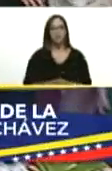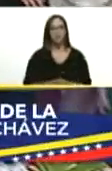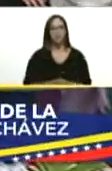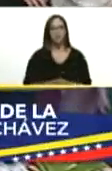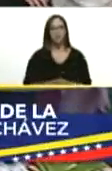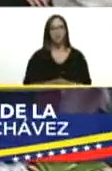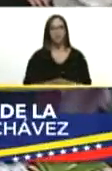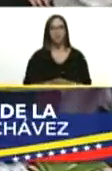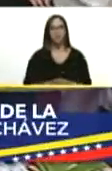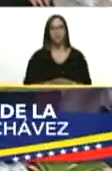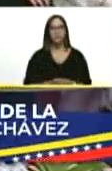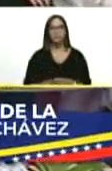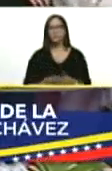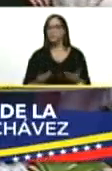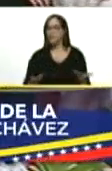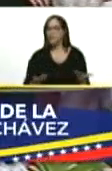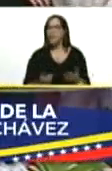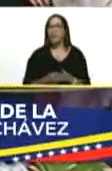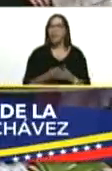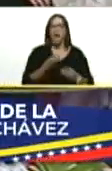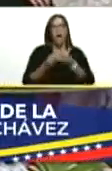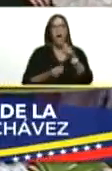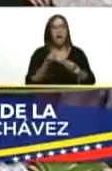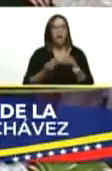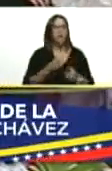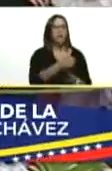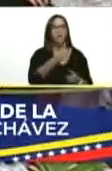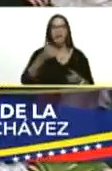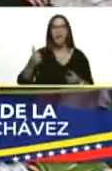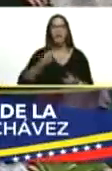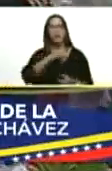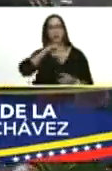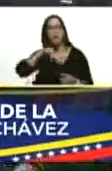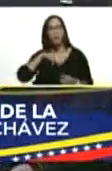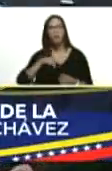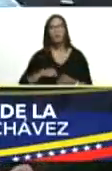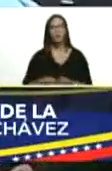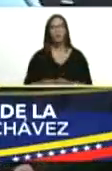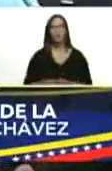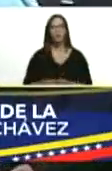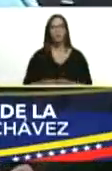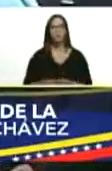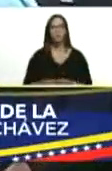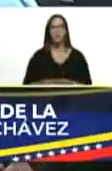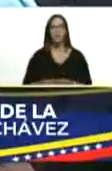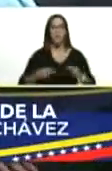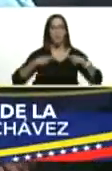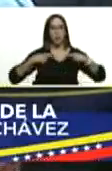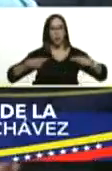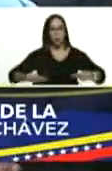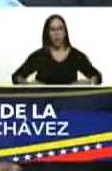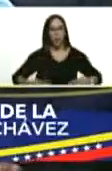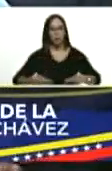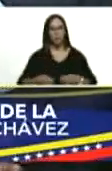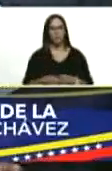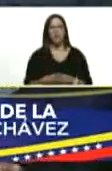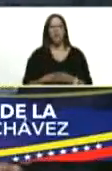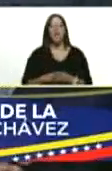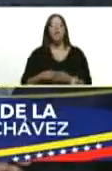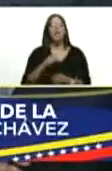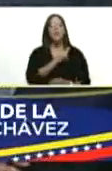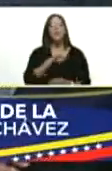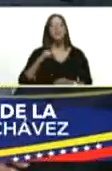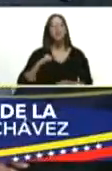de qué ha hecho cada uno de nosotros en lo humano, en lo